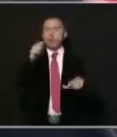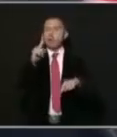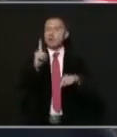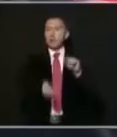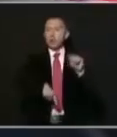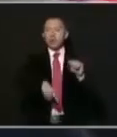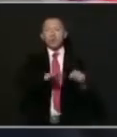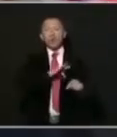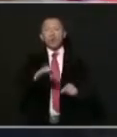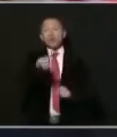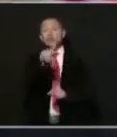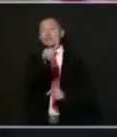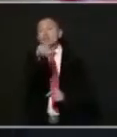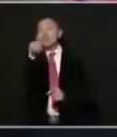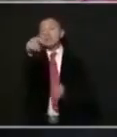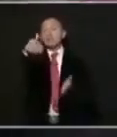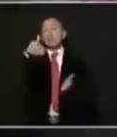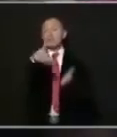100,000 millones de pesos.